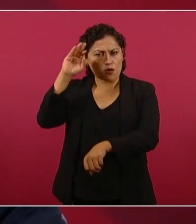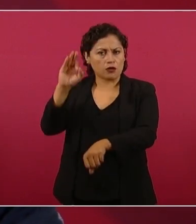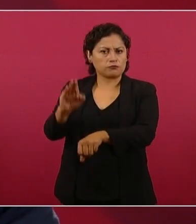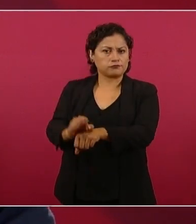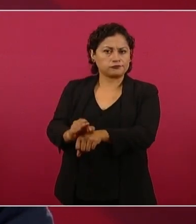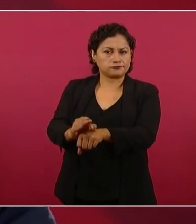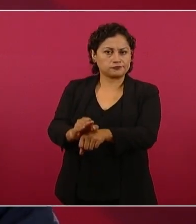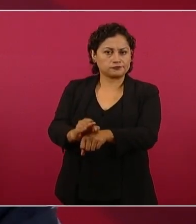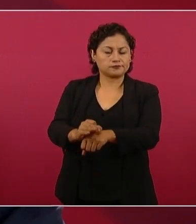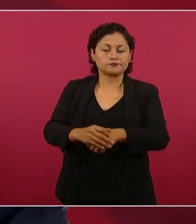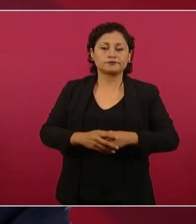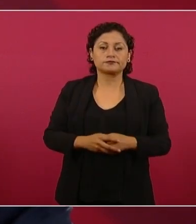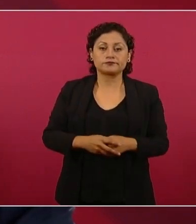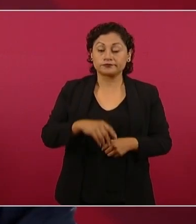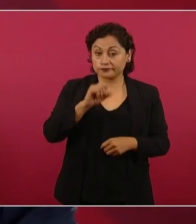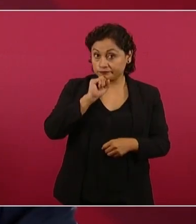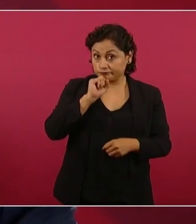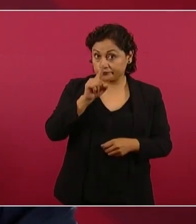Y luego